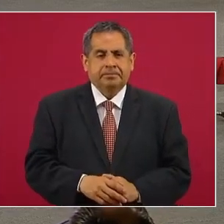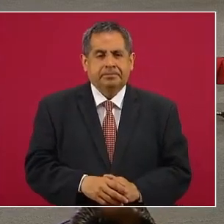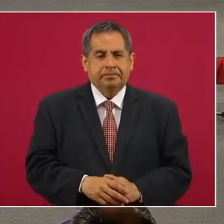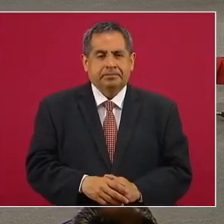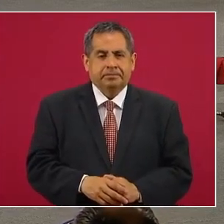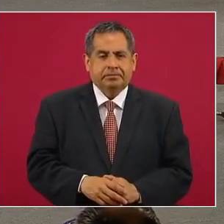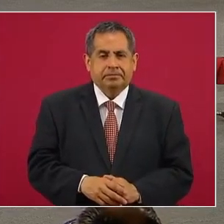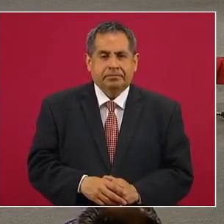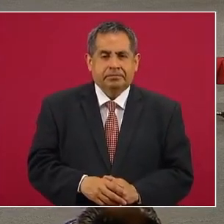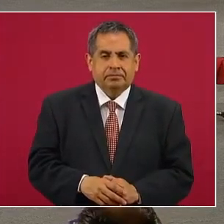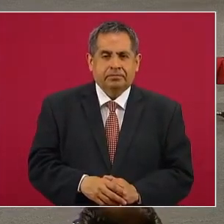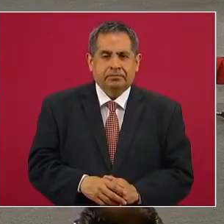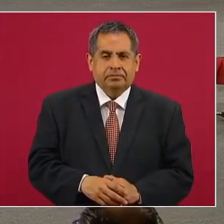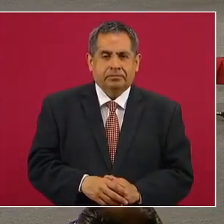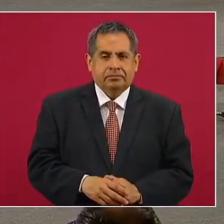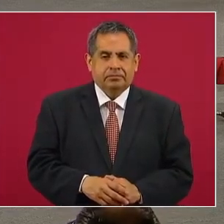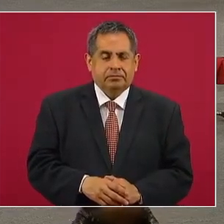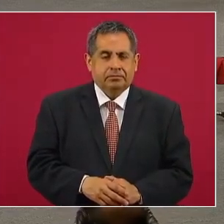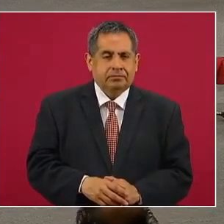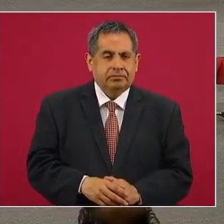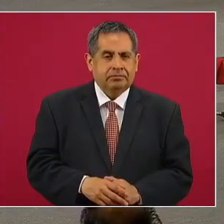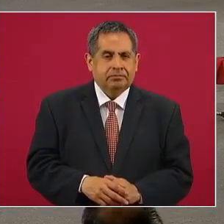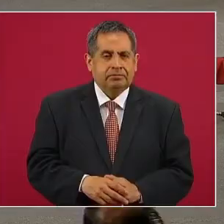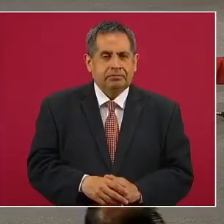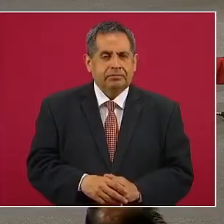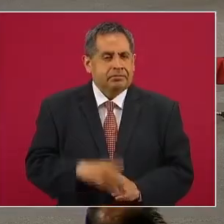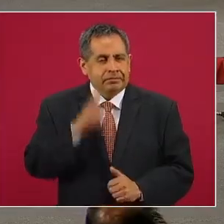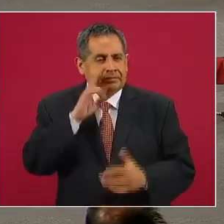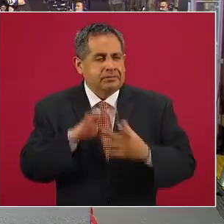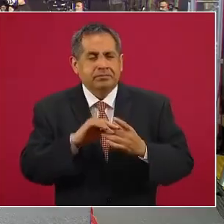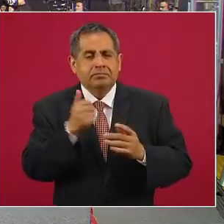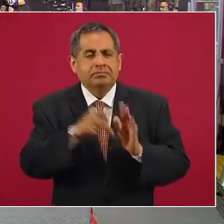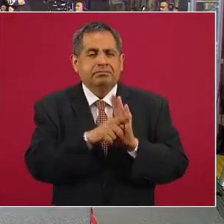Pero vamos a ver el Excelsior, es que nada más.